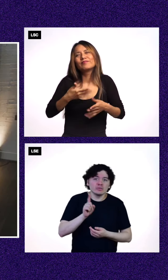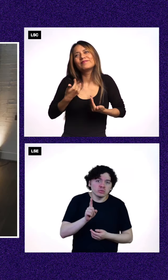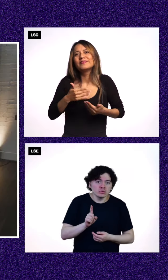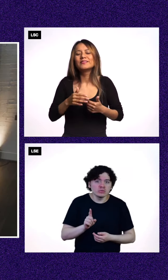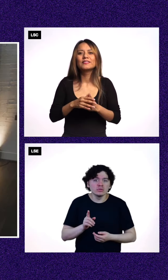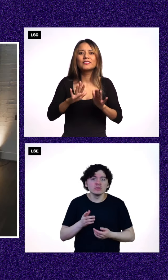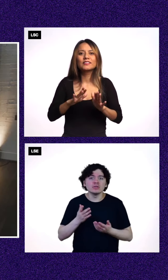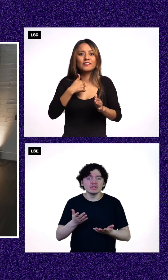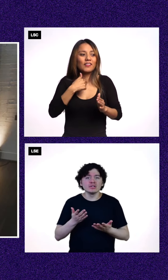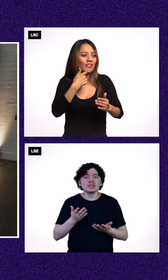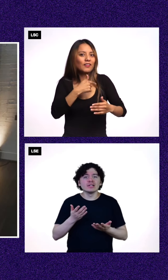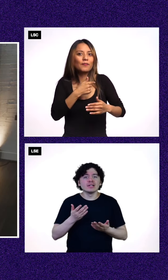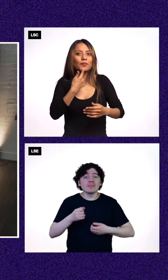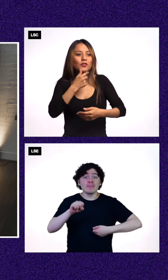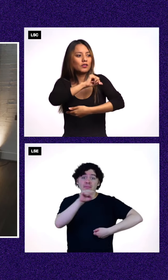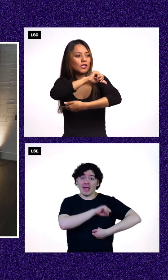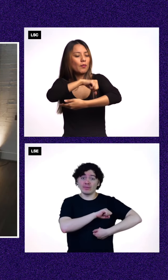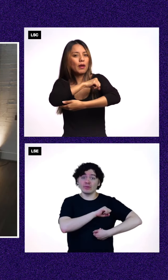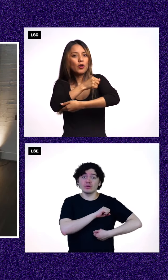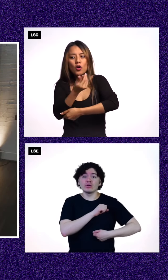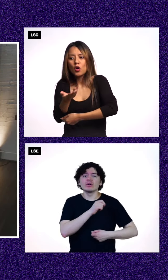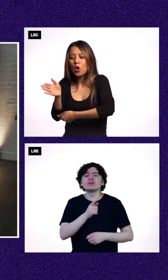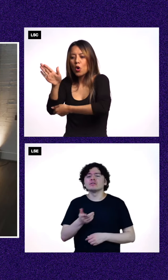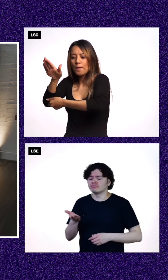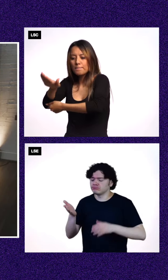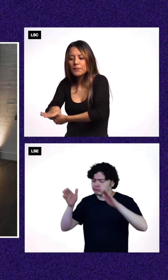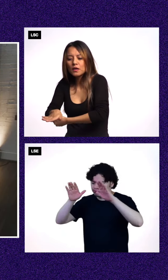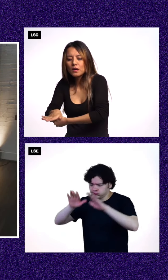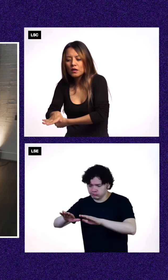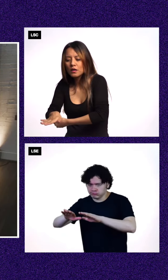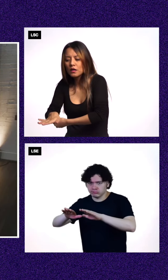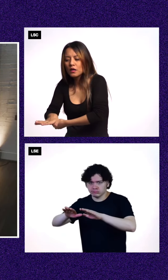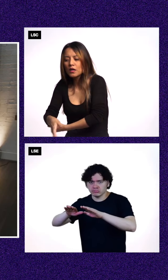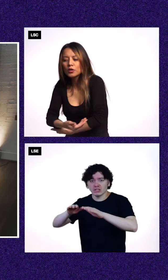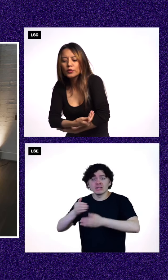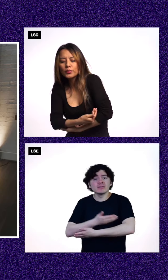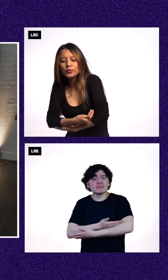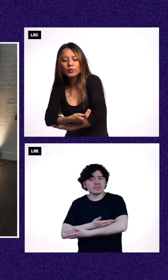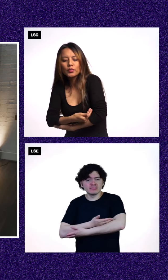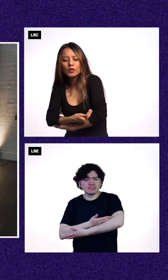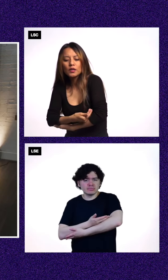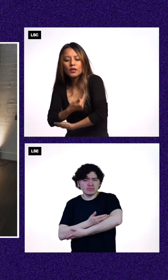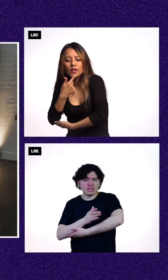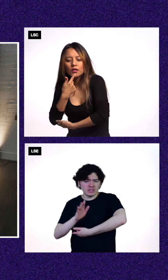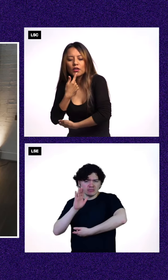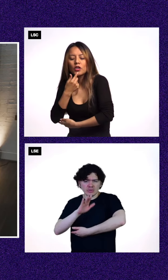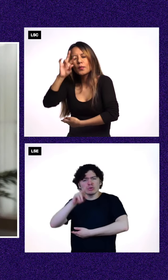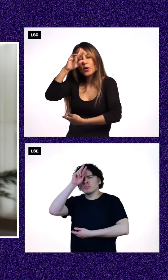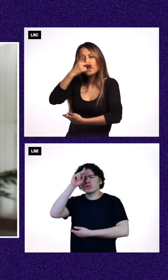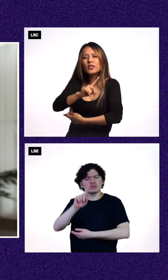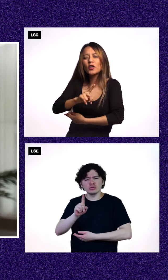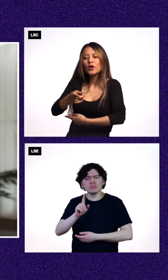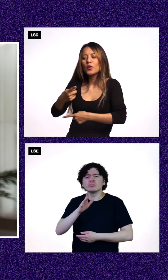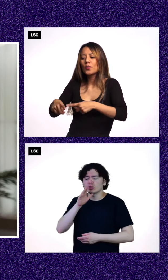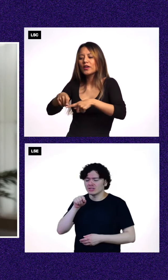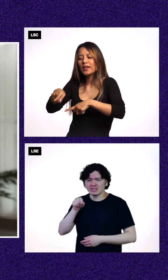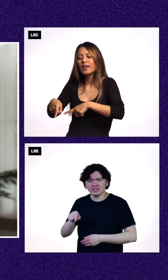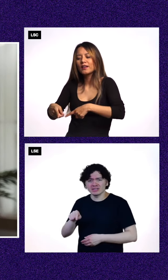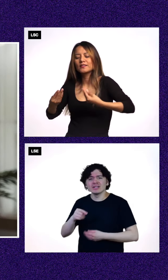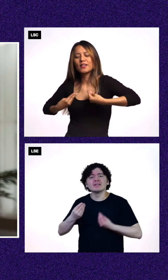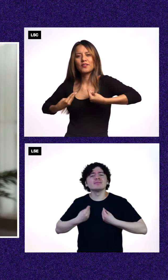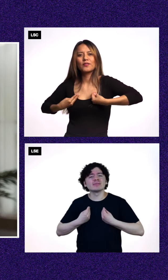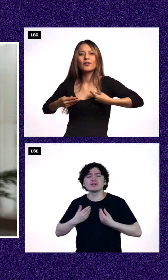del 10 al 12, Pablo bajó, se inclinó sobre él, lo tomó en sus brazos, no os preocupéis, les dijo, está vivo. Entonces todos regresaron al